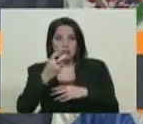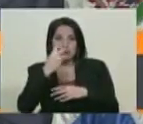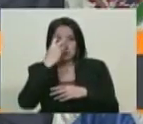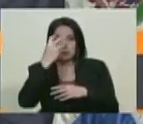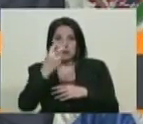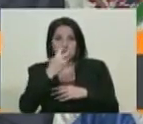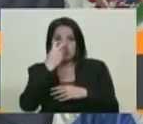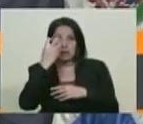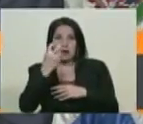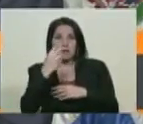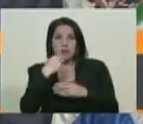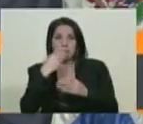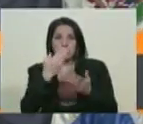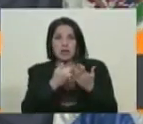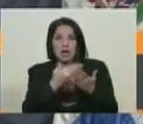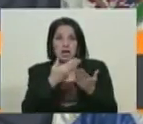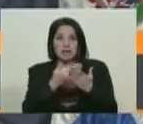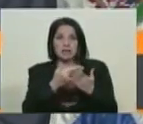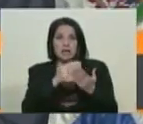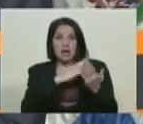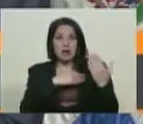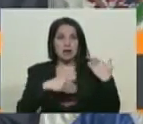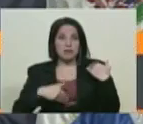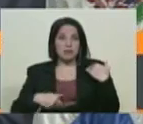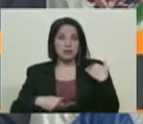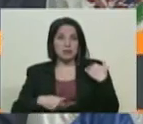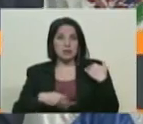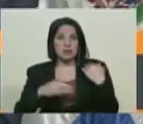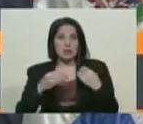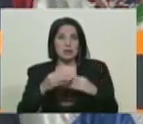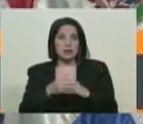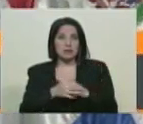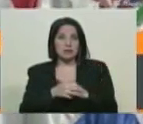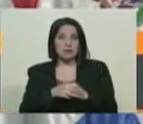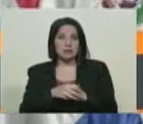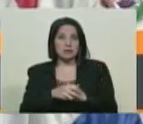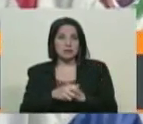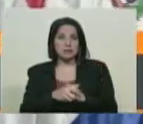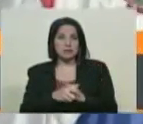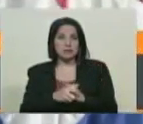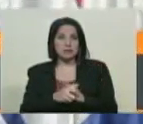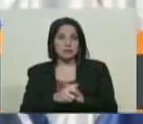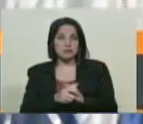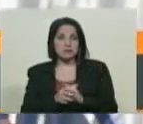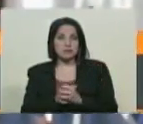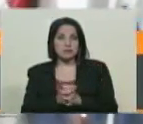nombre del presidente Maduro el esfuerzo que hace por la paz en Venezuela. Muchas gracias.